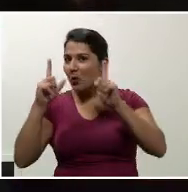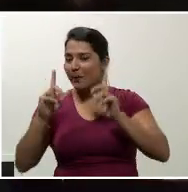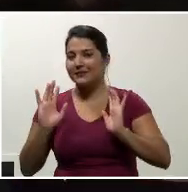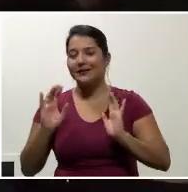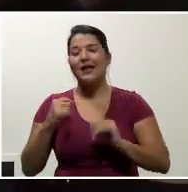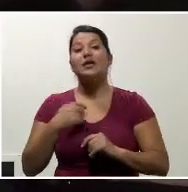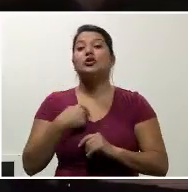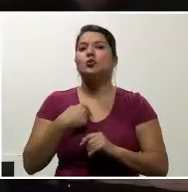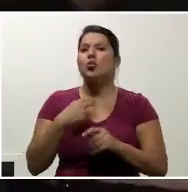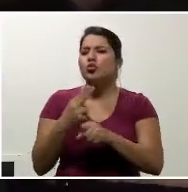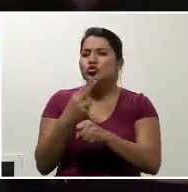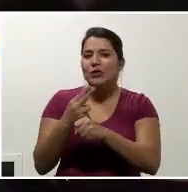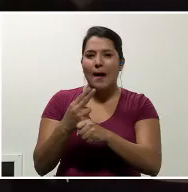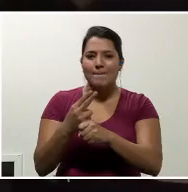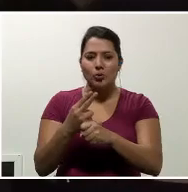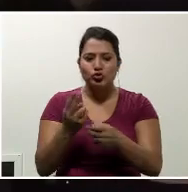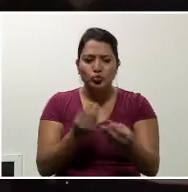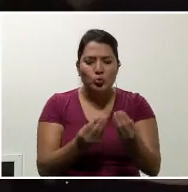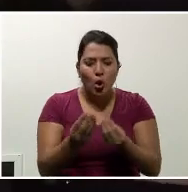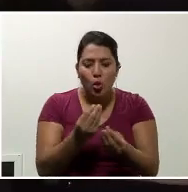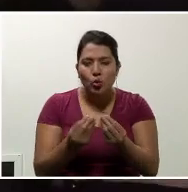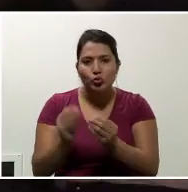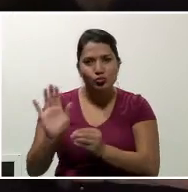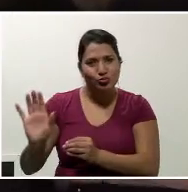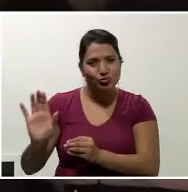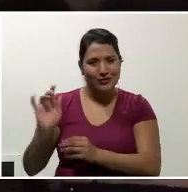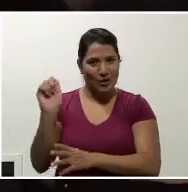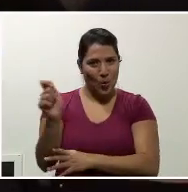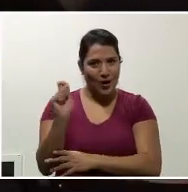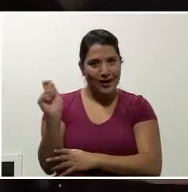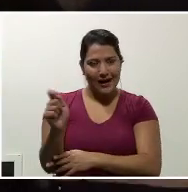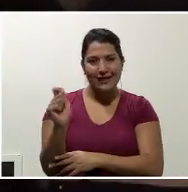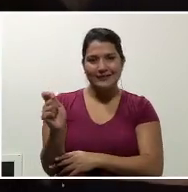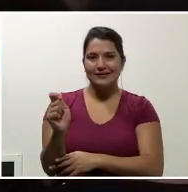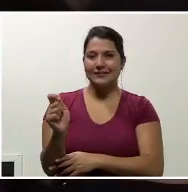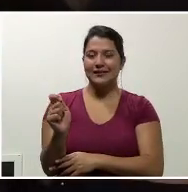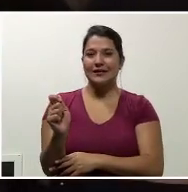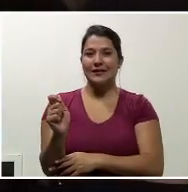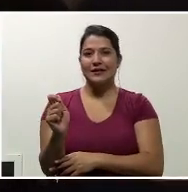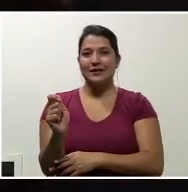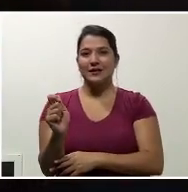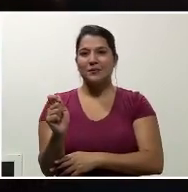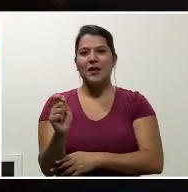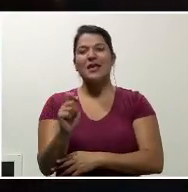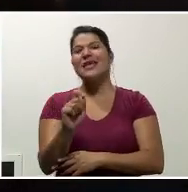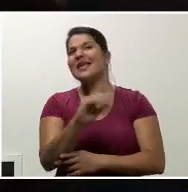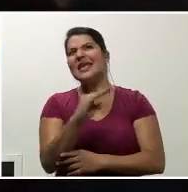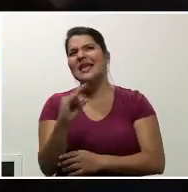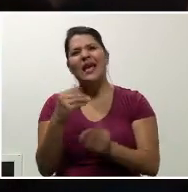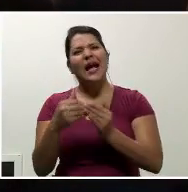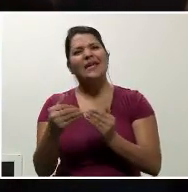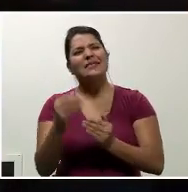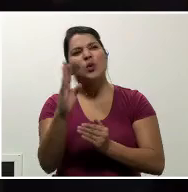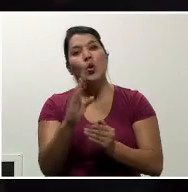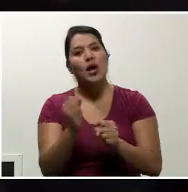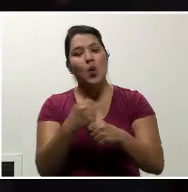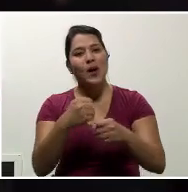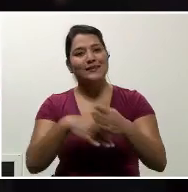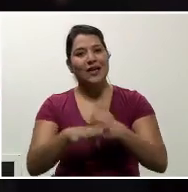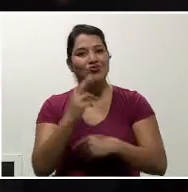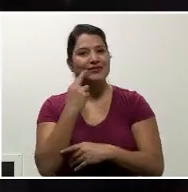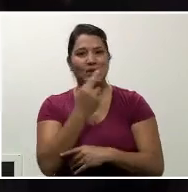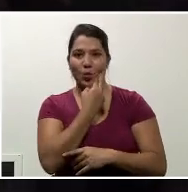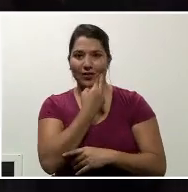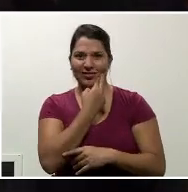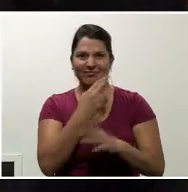Utilizamos ingredientes tradicionales, son recetas tradicionales realmente que no son realizadas en los restaurantes, entonces que están un poquito en el olvido y la idea es traer